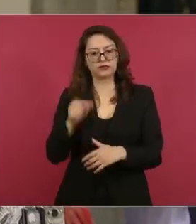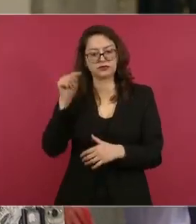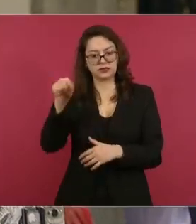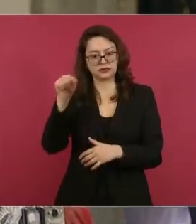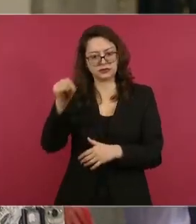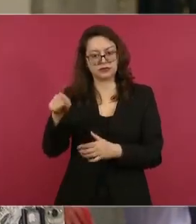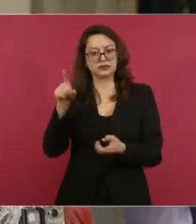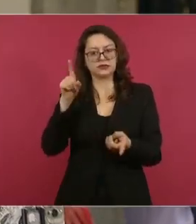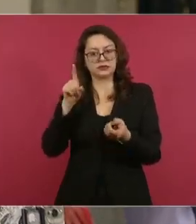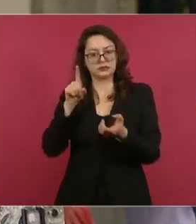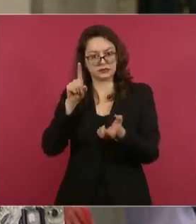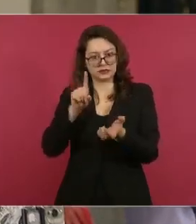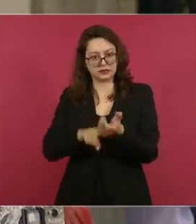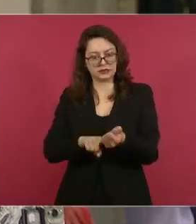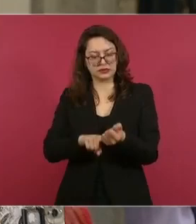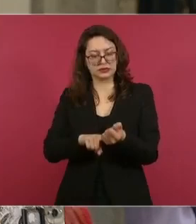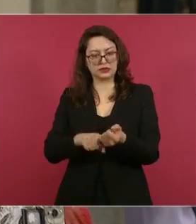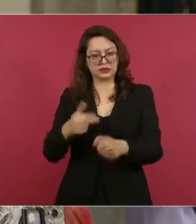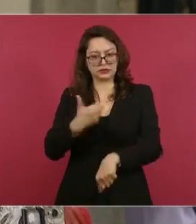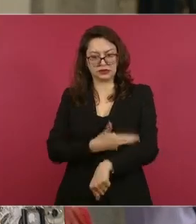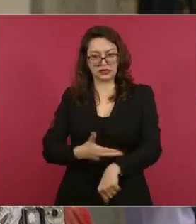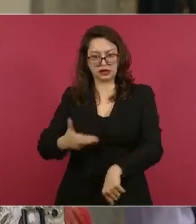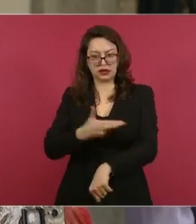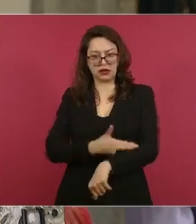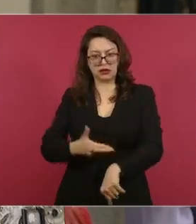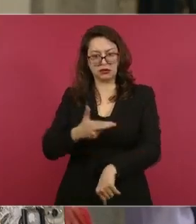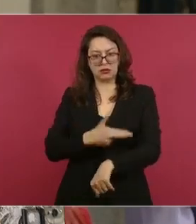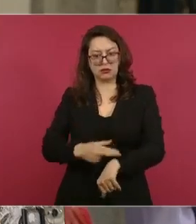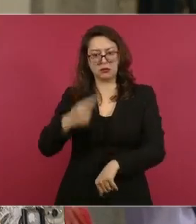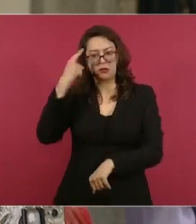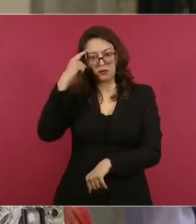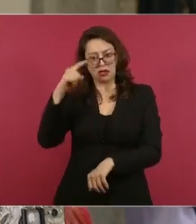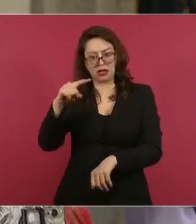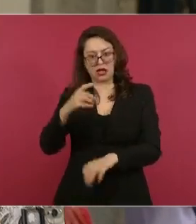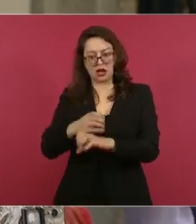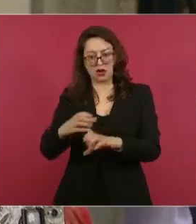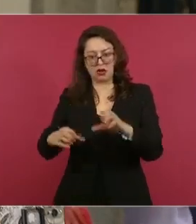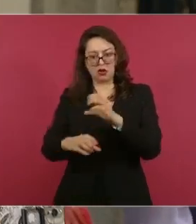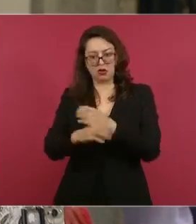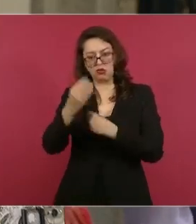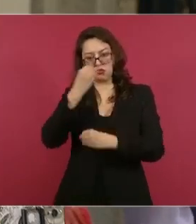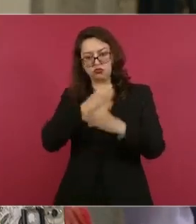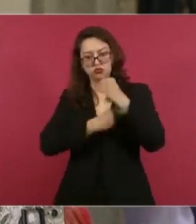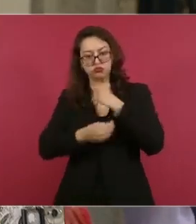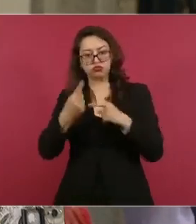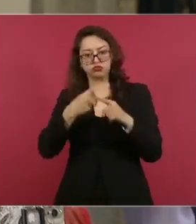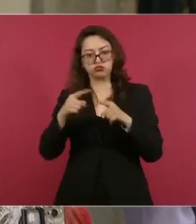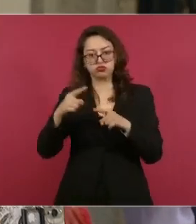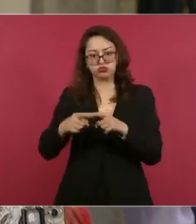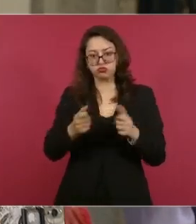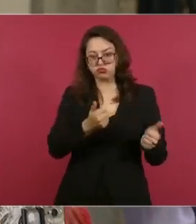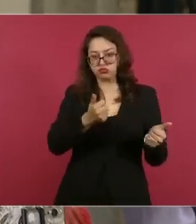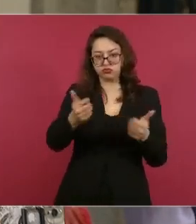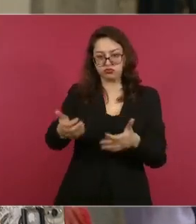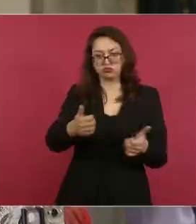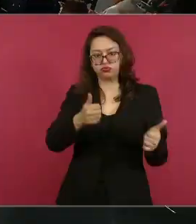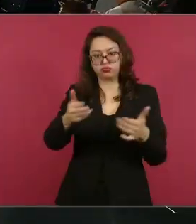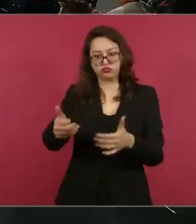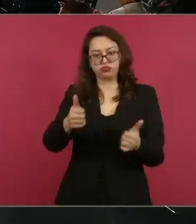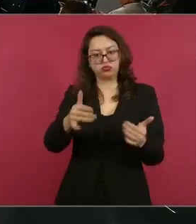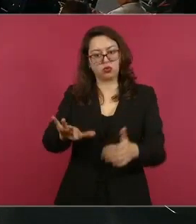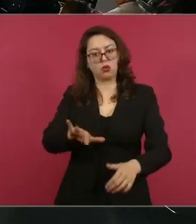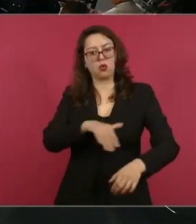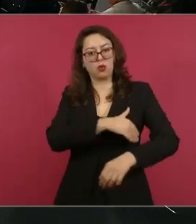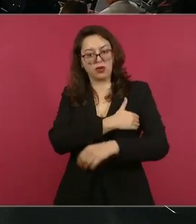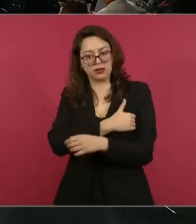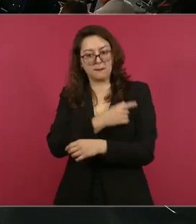acopio por medio del gobierno del estado y también por diferentes medios de comunicación por respecto a lo del huracán aquí